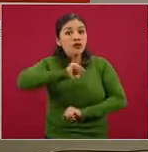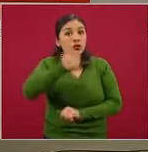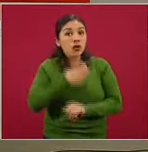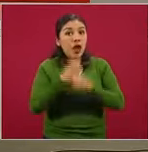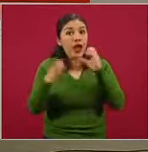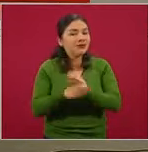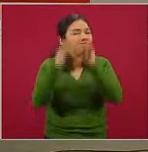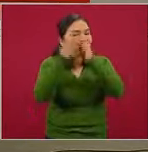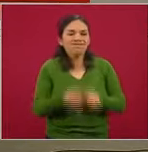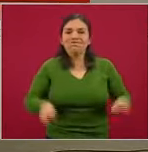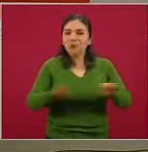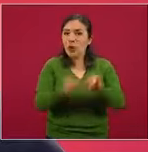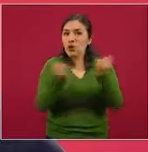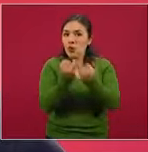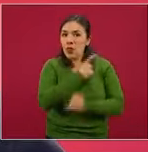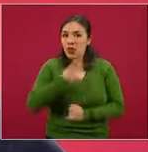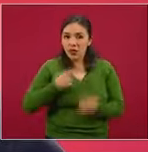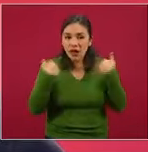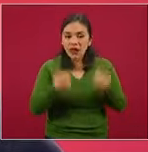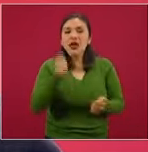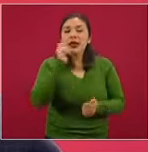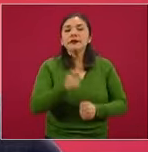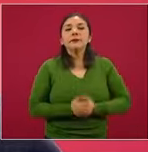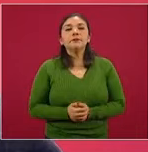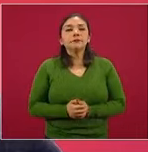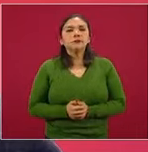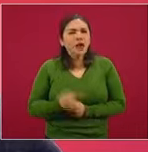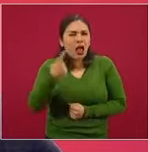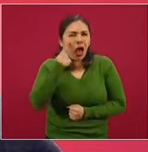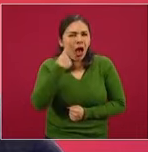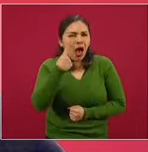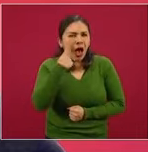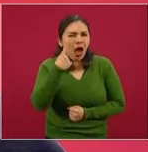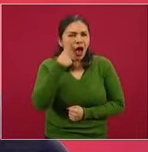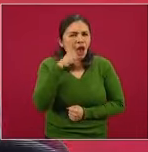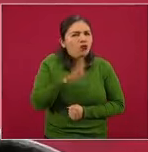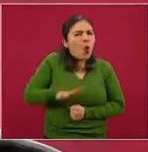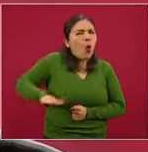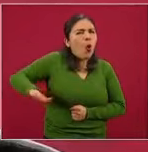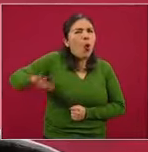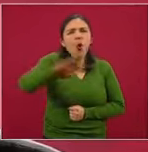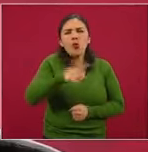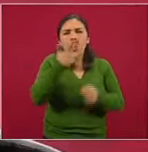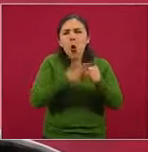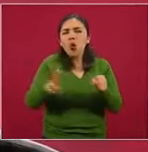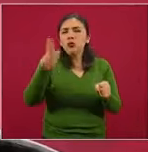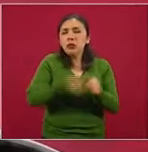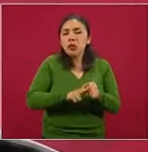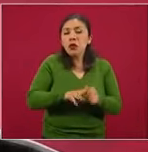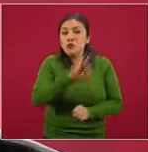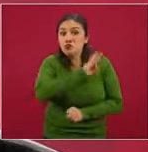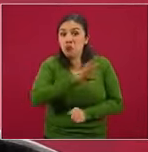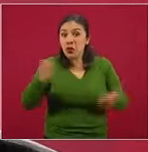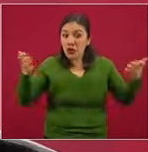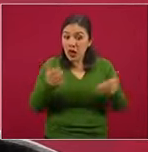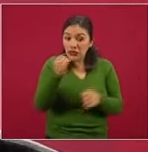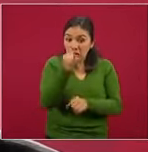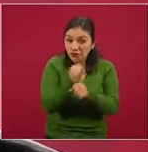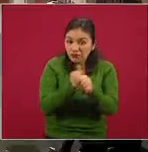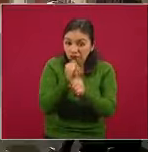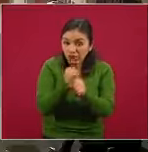es imprescindible tenerlo claro es que en todos los hospitales donde pudiera realizarse la